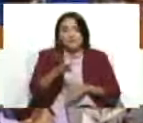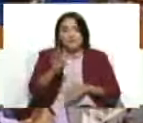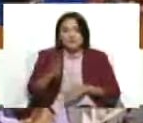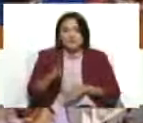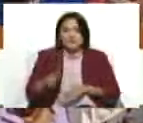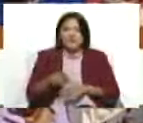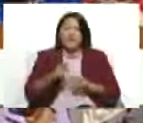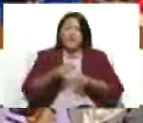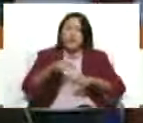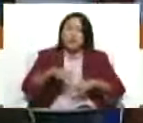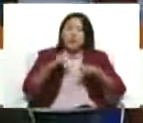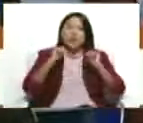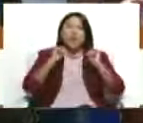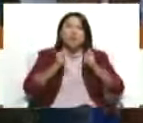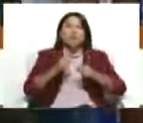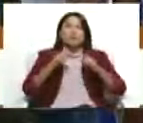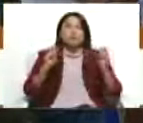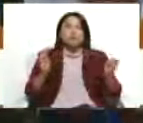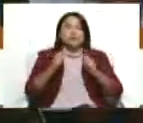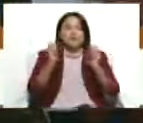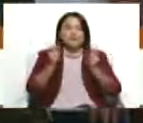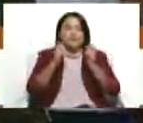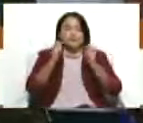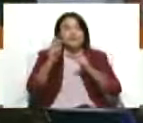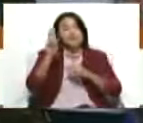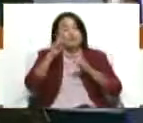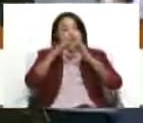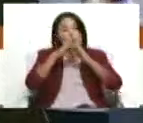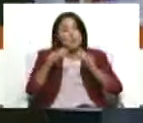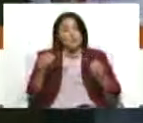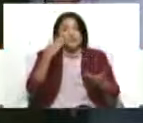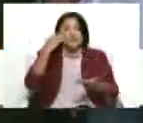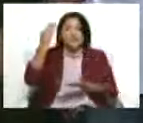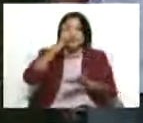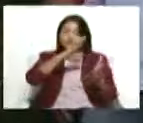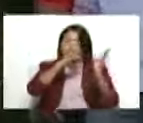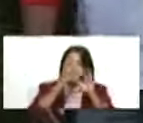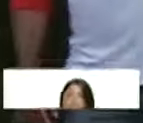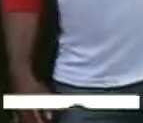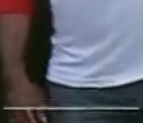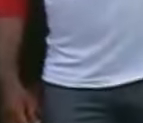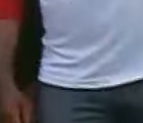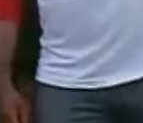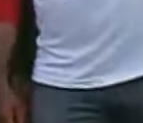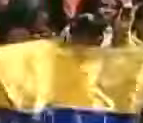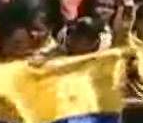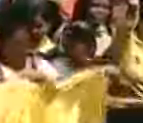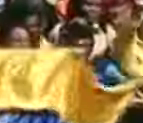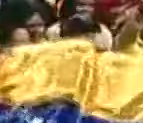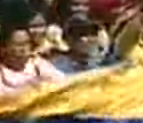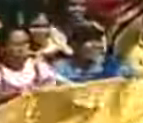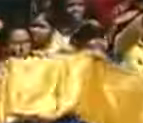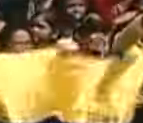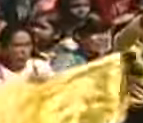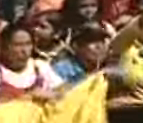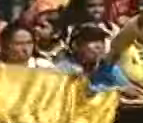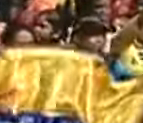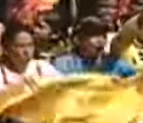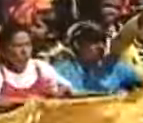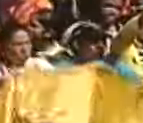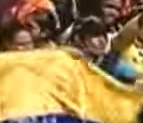que inició hoy Venezuela toda. Esa es la información que nosotros le damos hasta el momento desde acá del estado del Tamacuro, y con esta alegría del pueblo